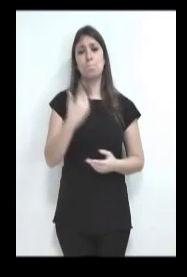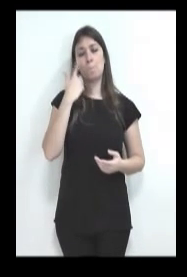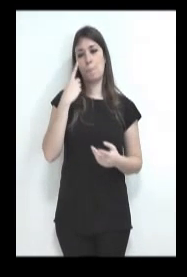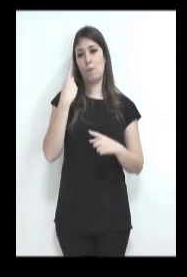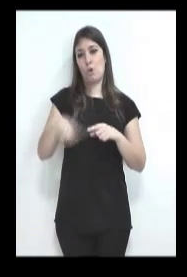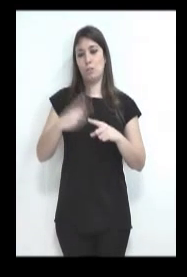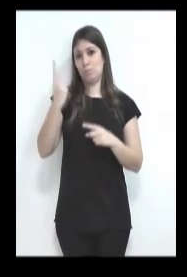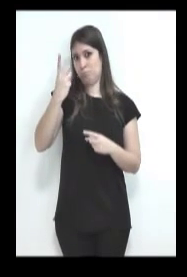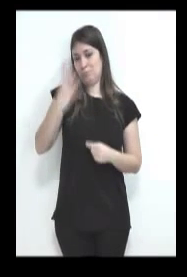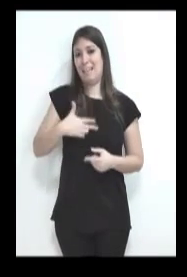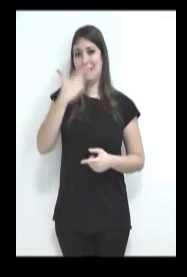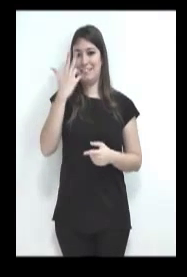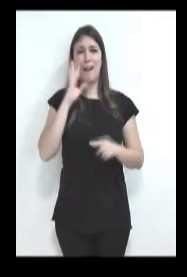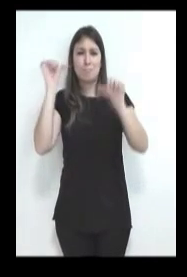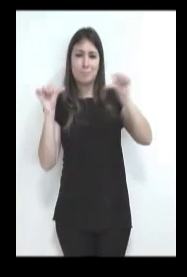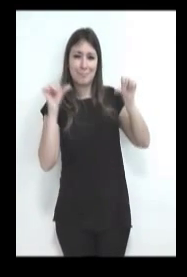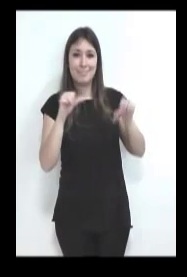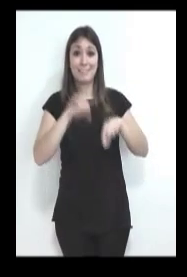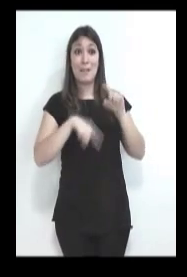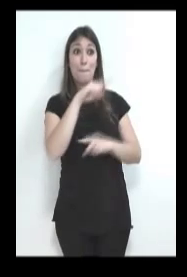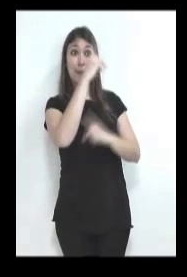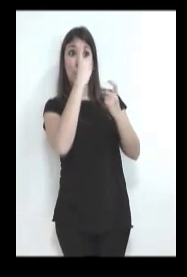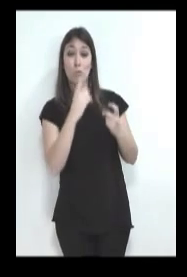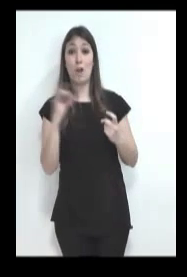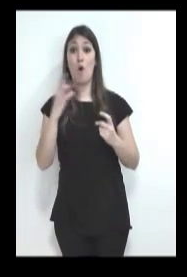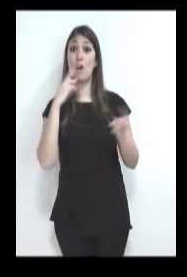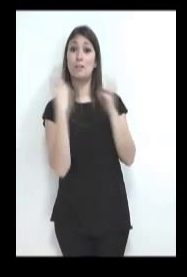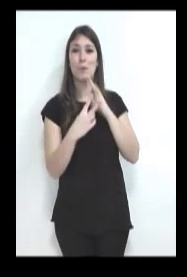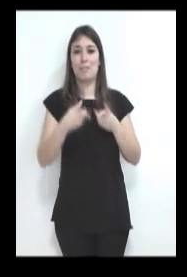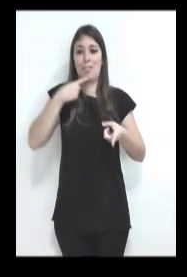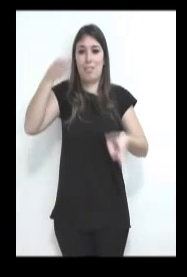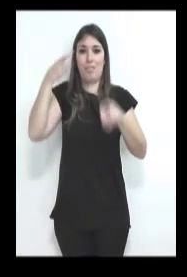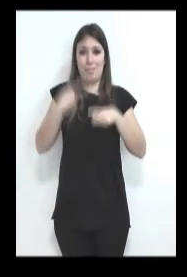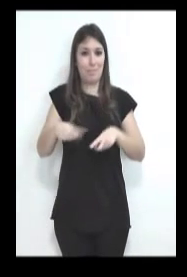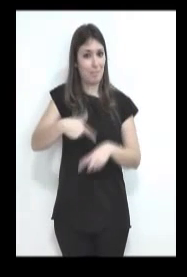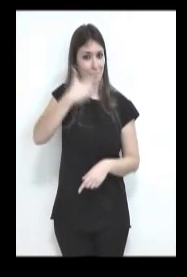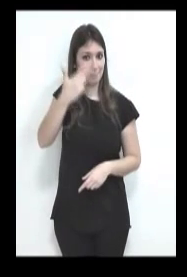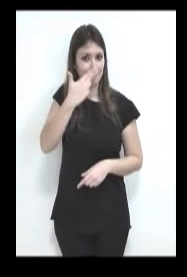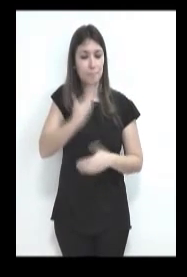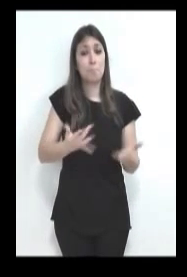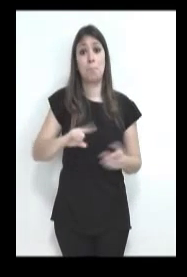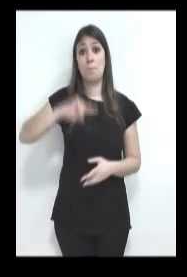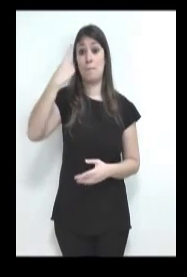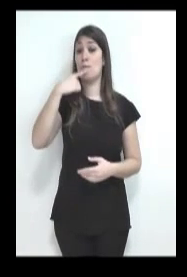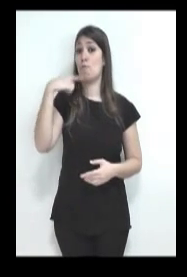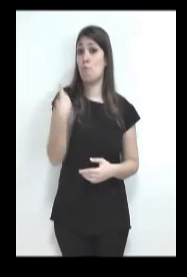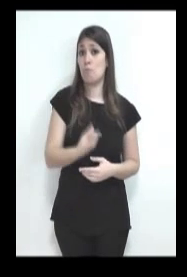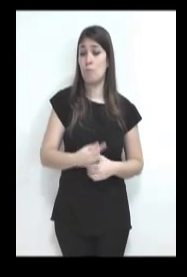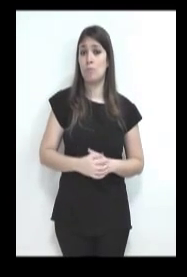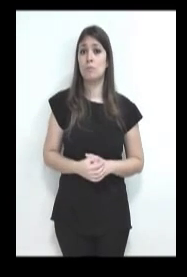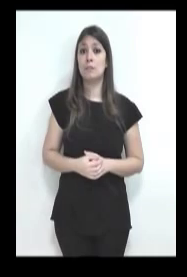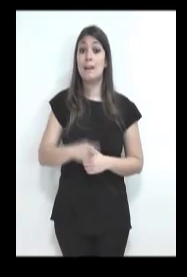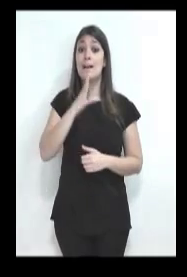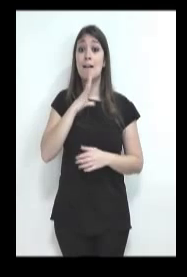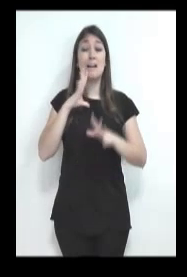cosas interesantes que han salido tanto en la pregunta como en las respuestas. Lo primero que quería decir es que este enfoque